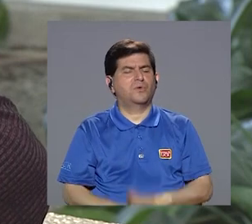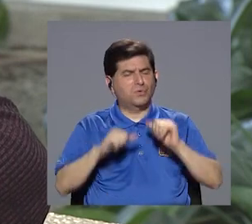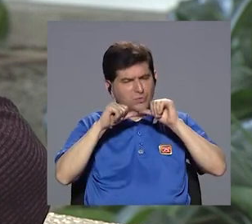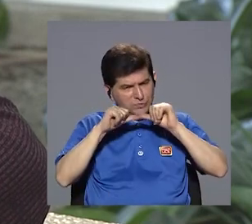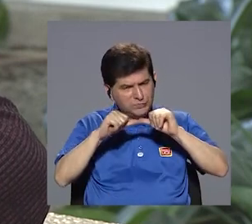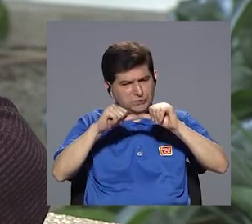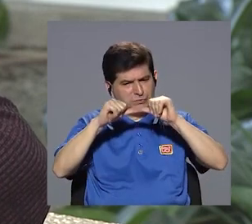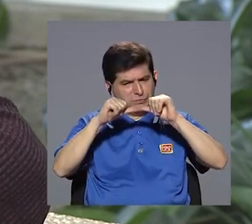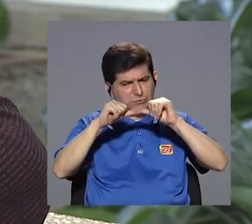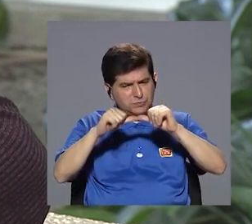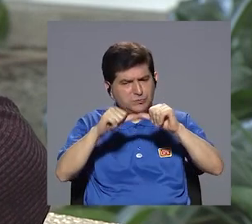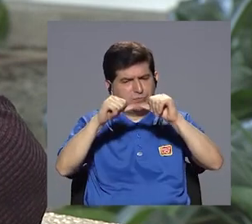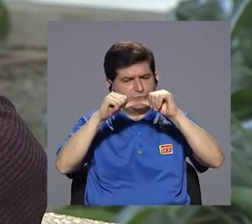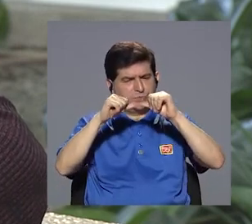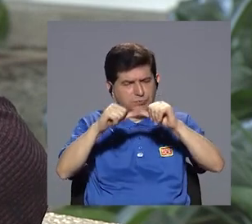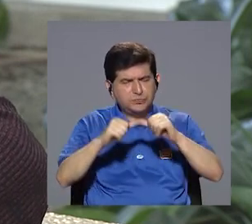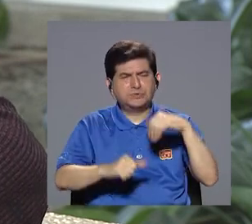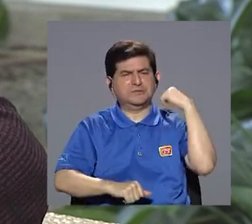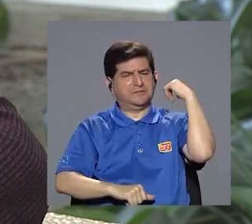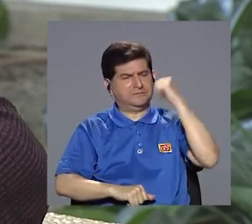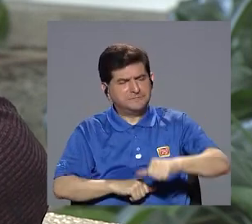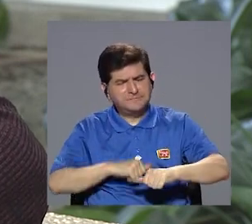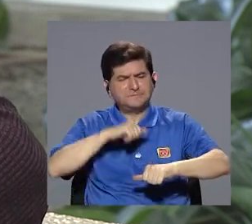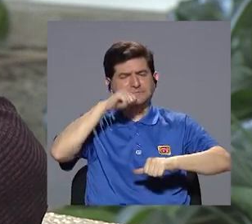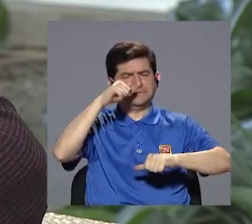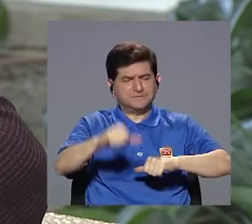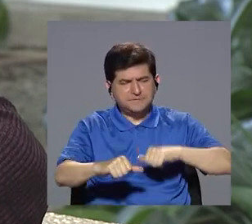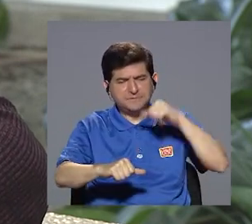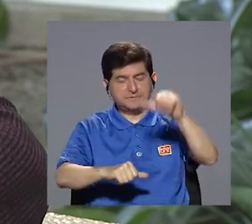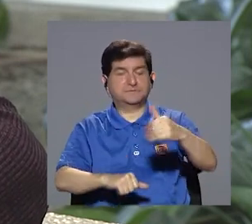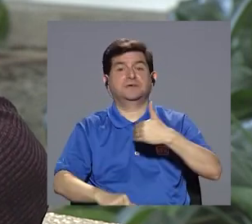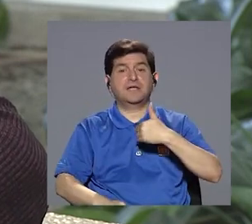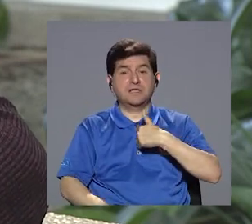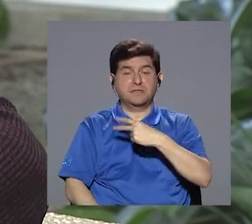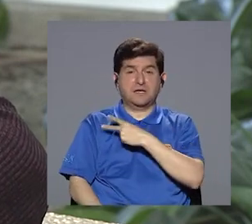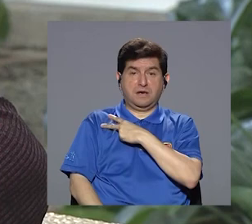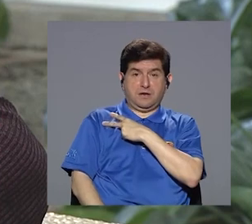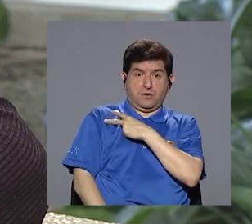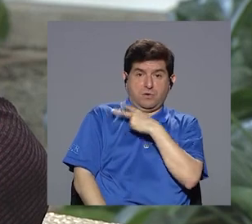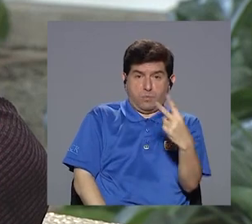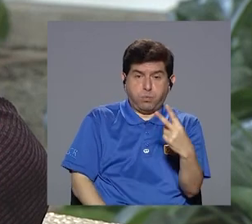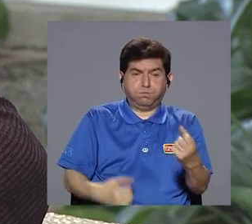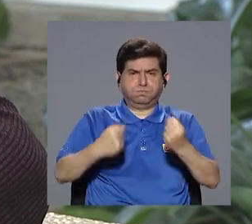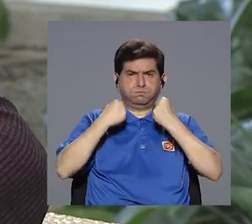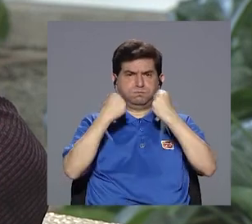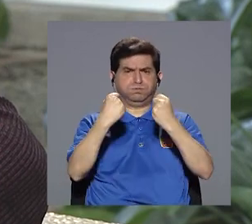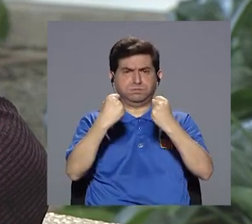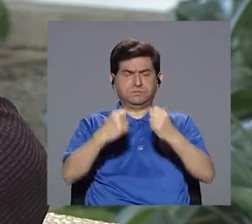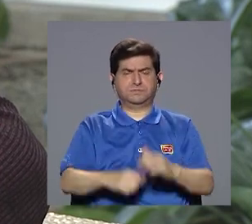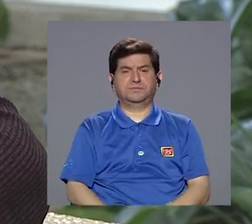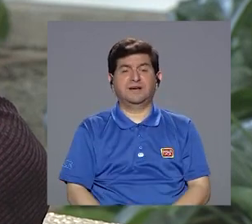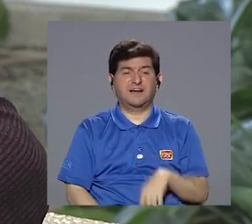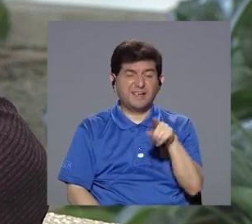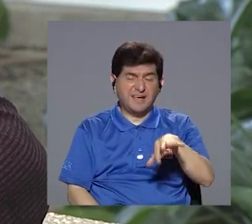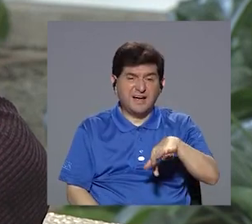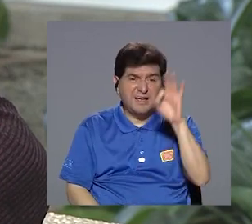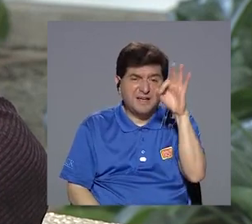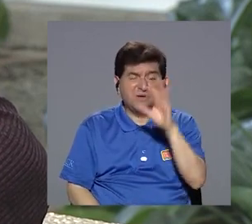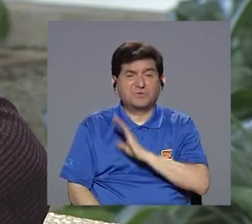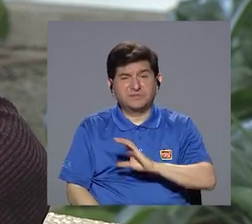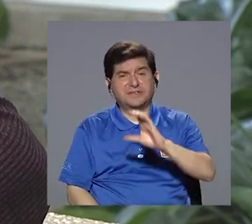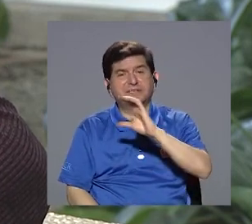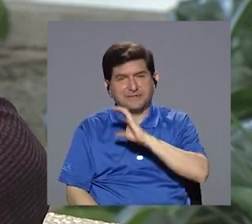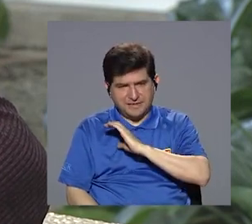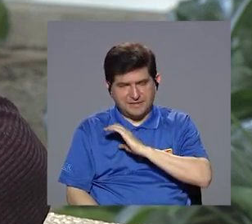muy constante, muy perseverante y tener una fuerza de voluntad muy grande. Y ahí entonces sí encontramos